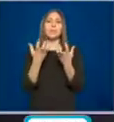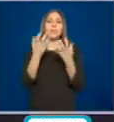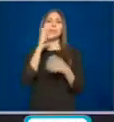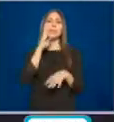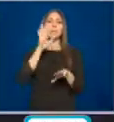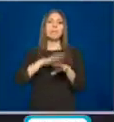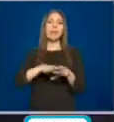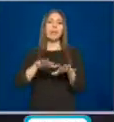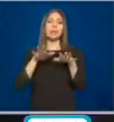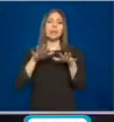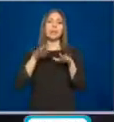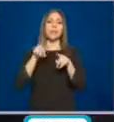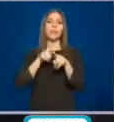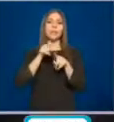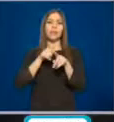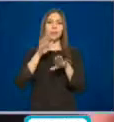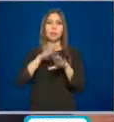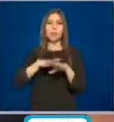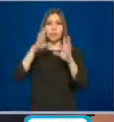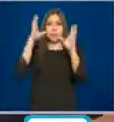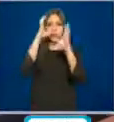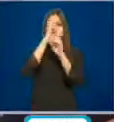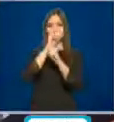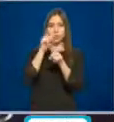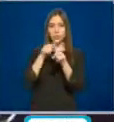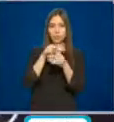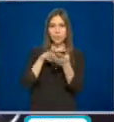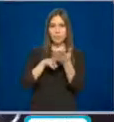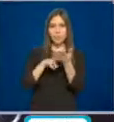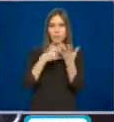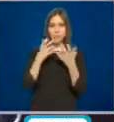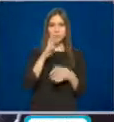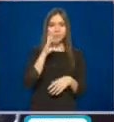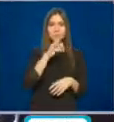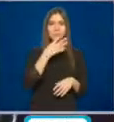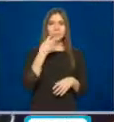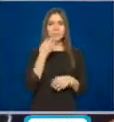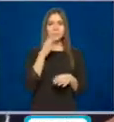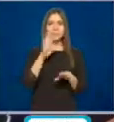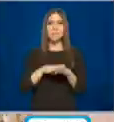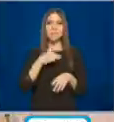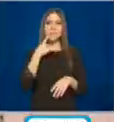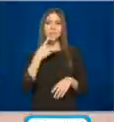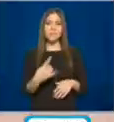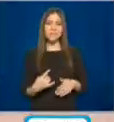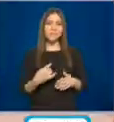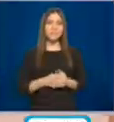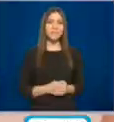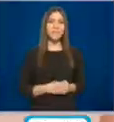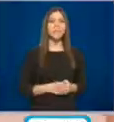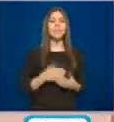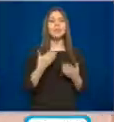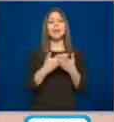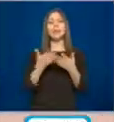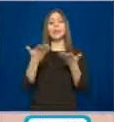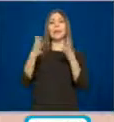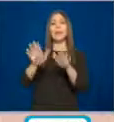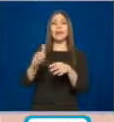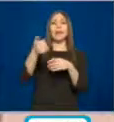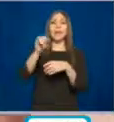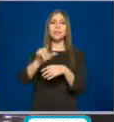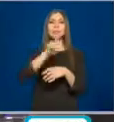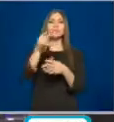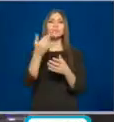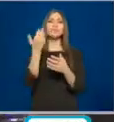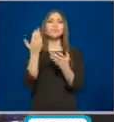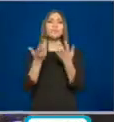y bonito. mucho más se ve muy oscuro. súper vivo el color. Exactamente, de esos Claro. que se antojan, ¿verdad? Sí. La realzó. Exacto. Ahora, lo vamos a dejar aquí en lo que va soltando